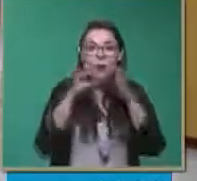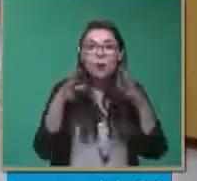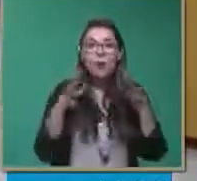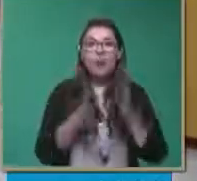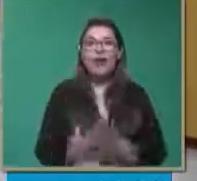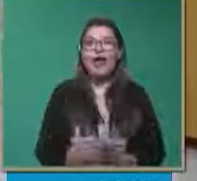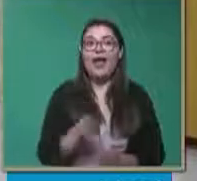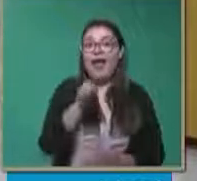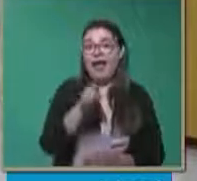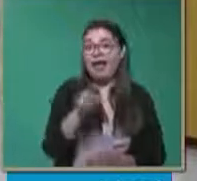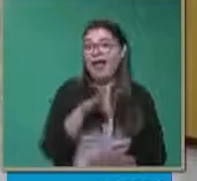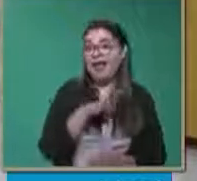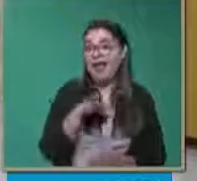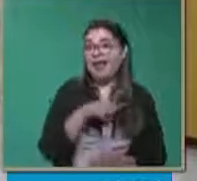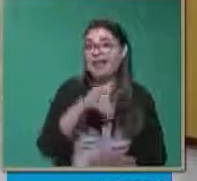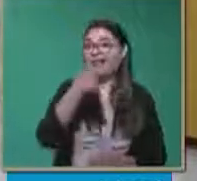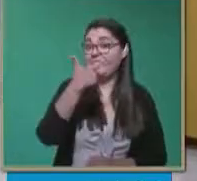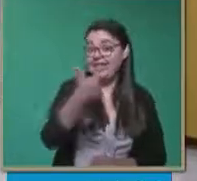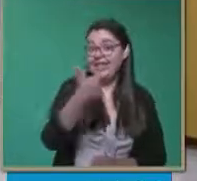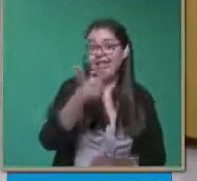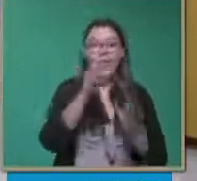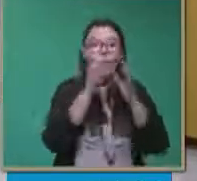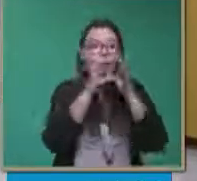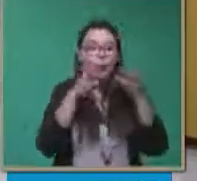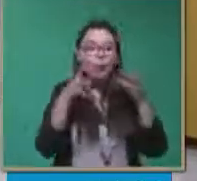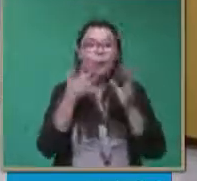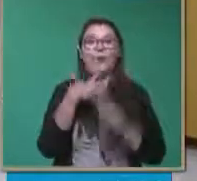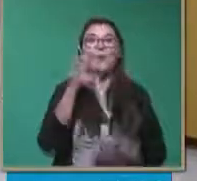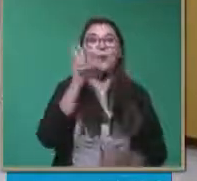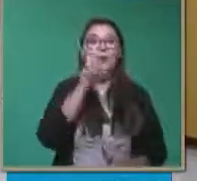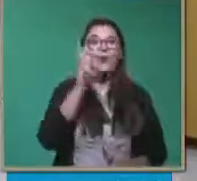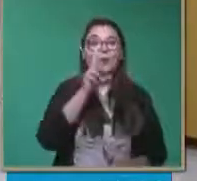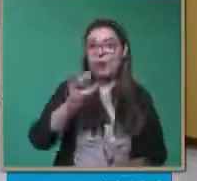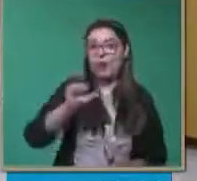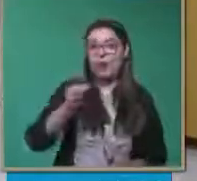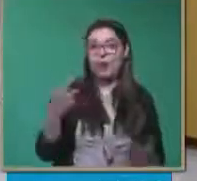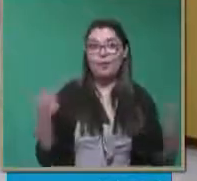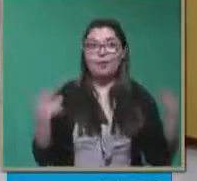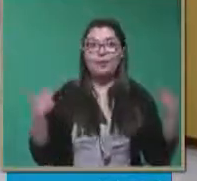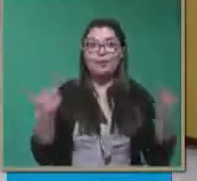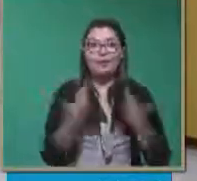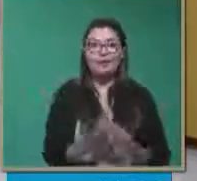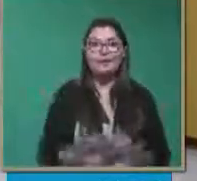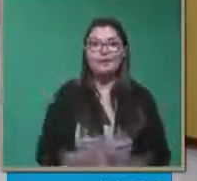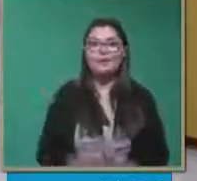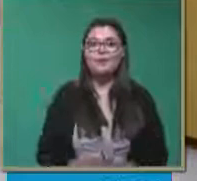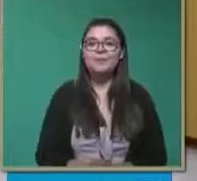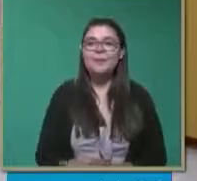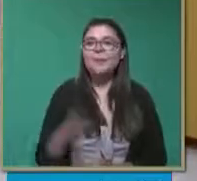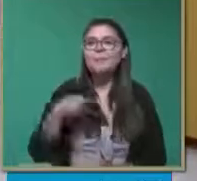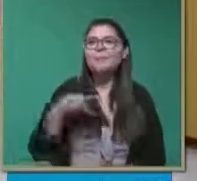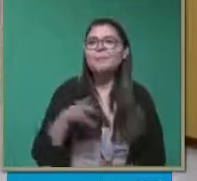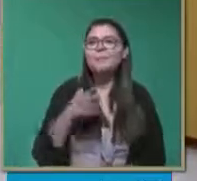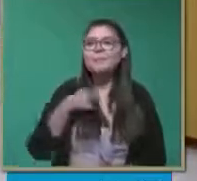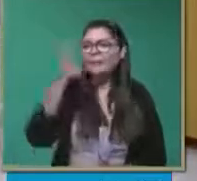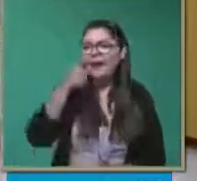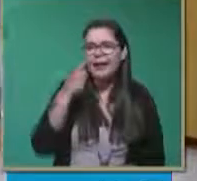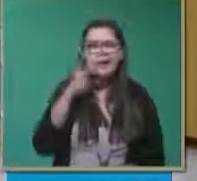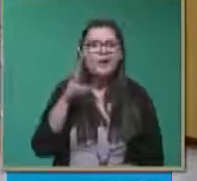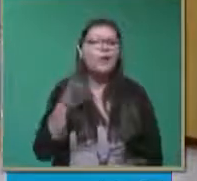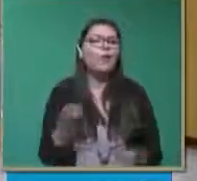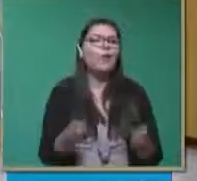1, 2, 3, 4, 5, 6, 7. ¡Ah, muy siete. Bien! A ver, vamos a sacar ahora y que la maestra Yuli nos ayude con su Yuli